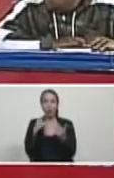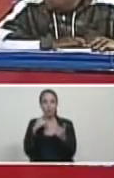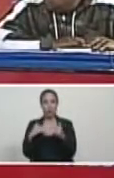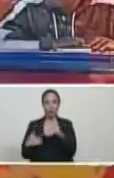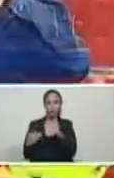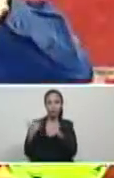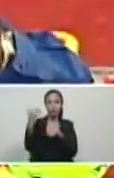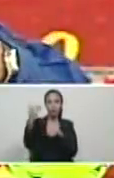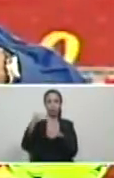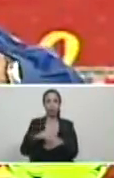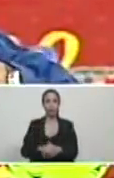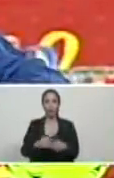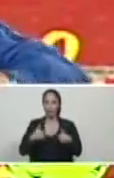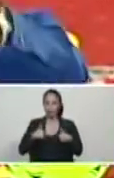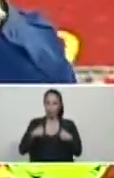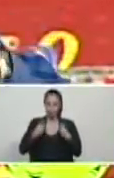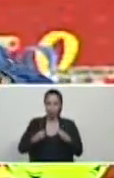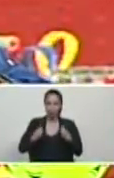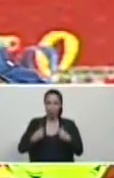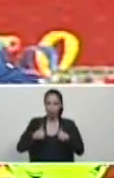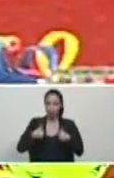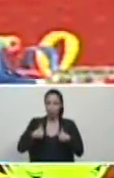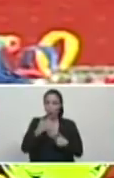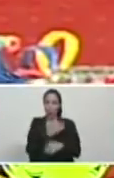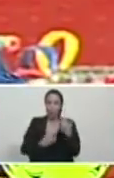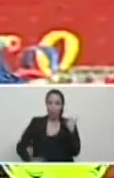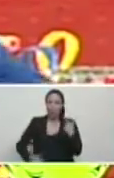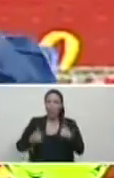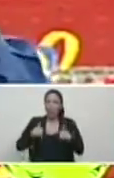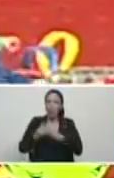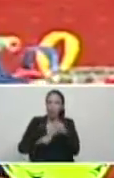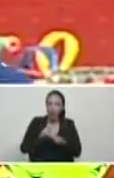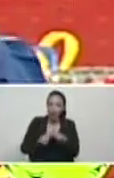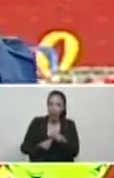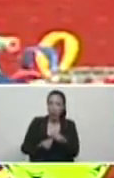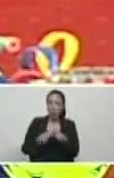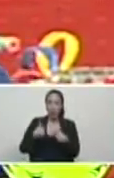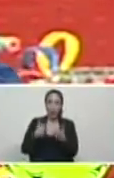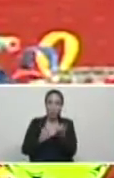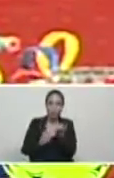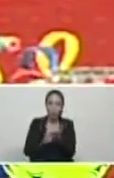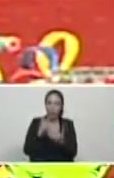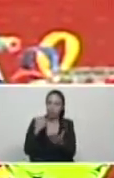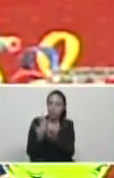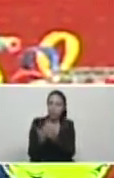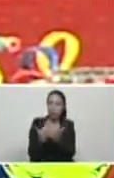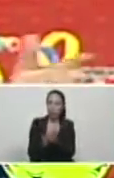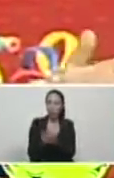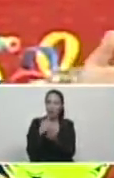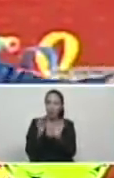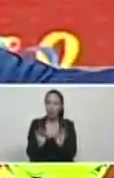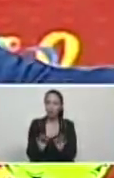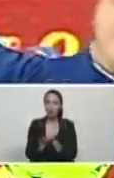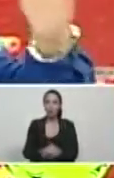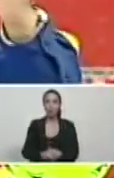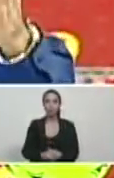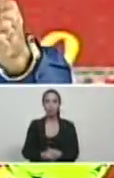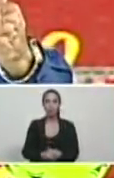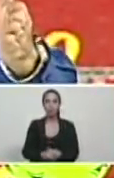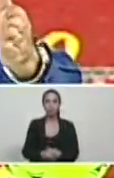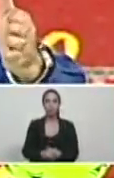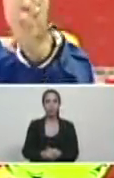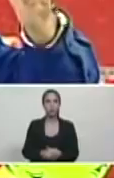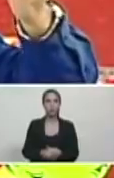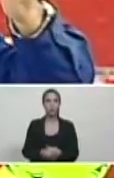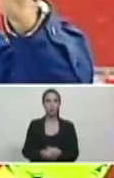¿qué más debo hacer yo para ver que esta idea se concrete en términos precisos? Mimú.